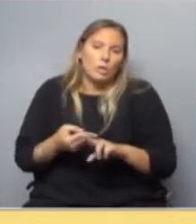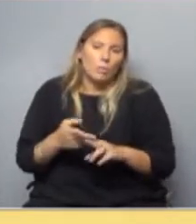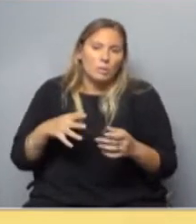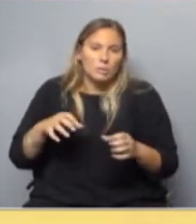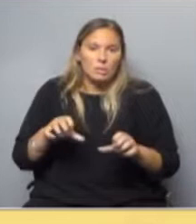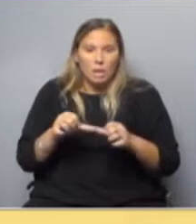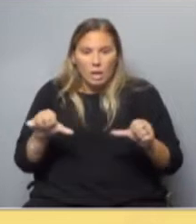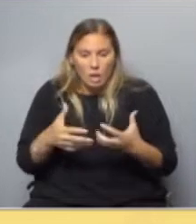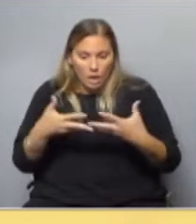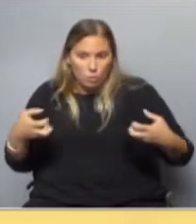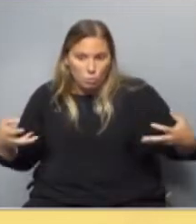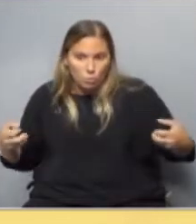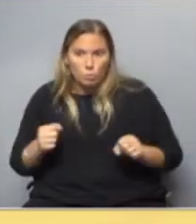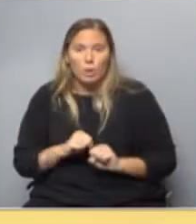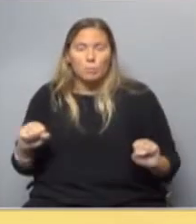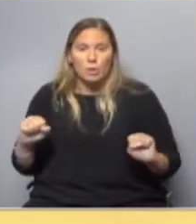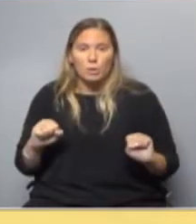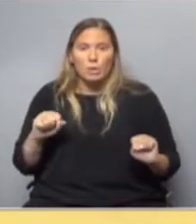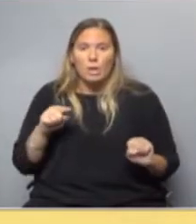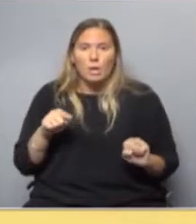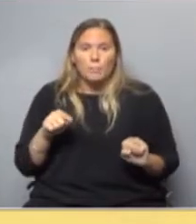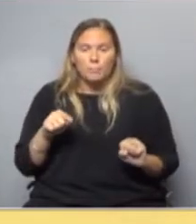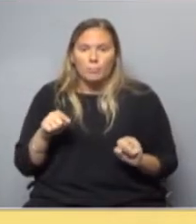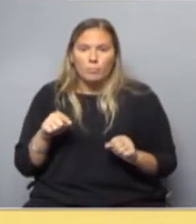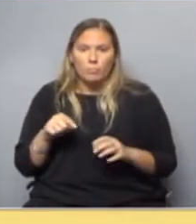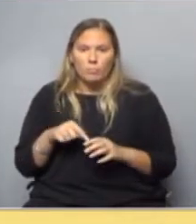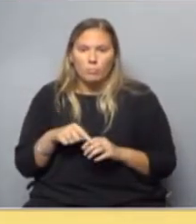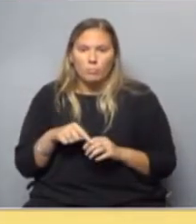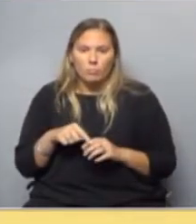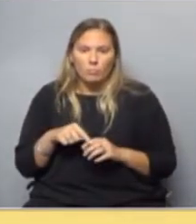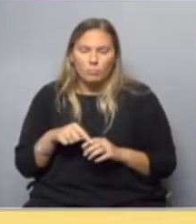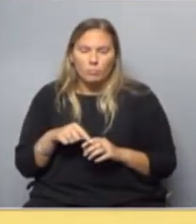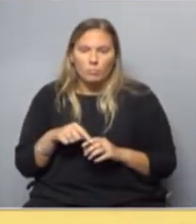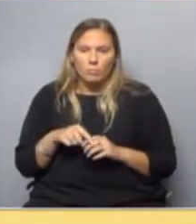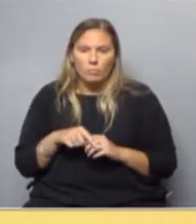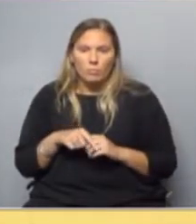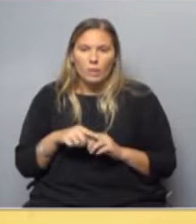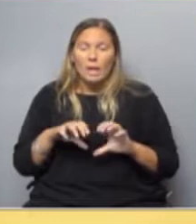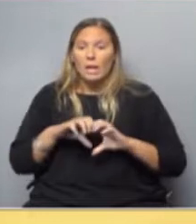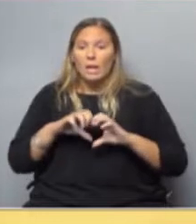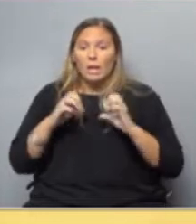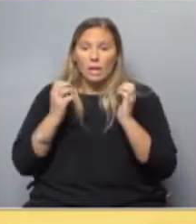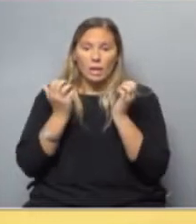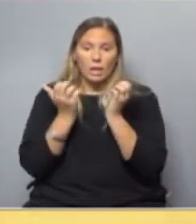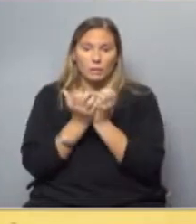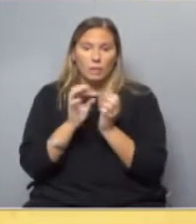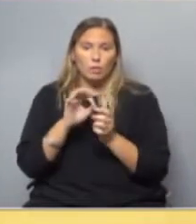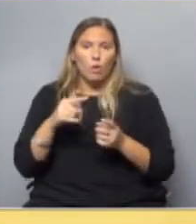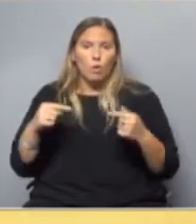estructuras. Y esto no ha sido, que estadios o